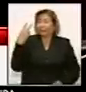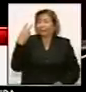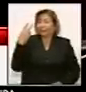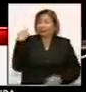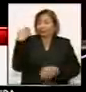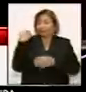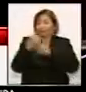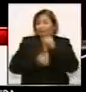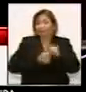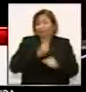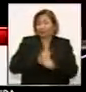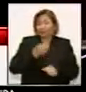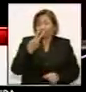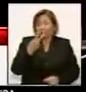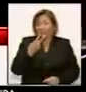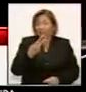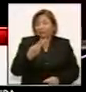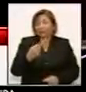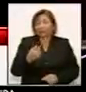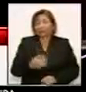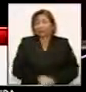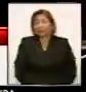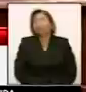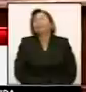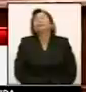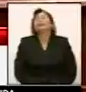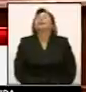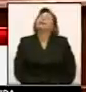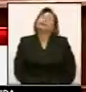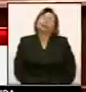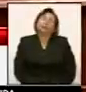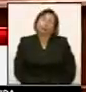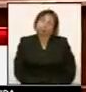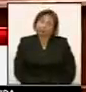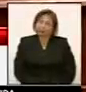atrás, a ver si la asesora no interrumpe.